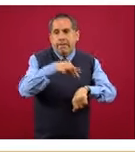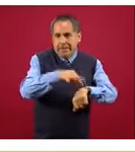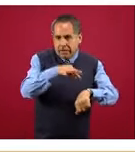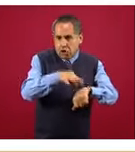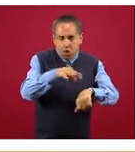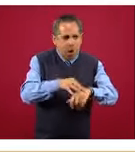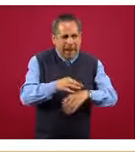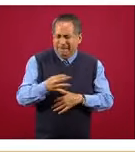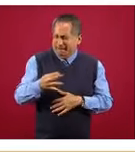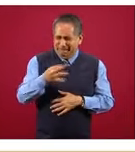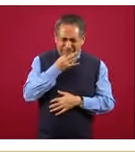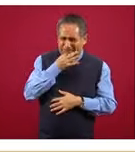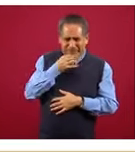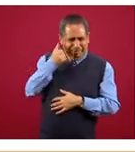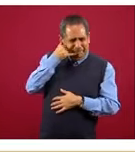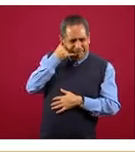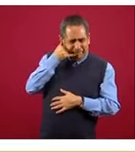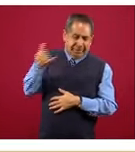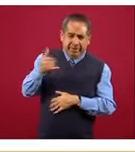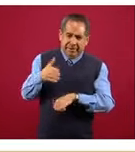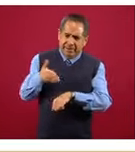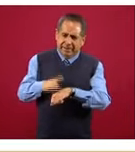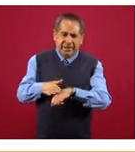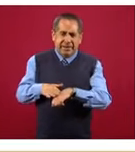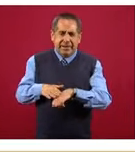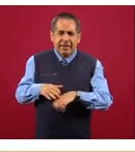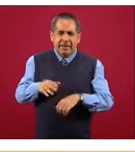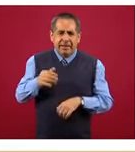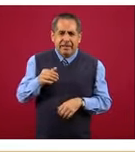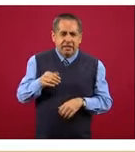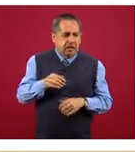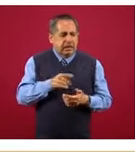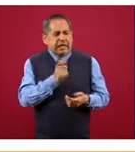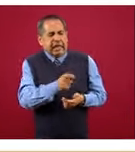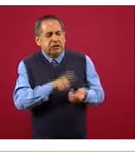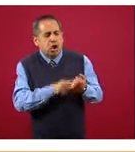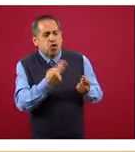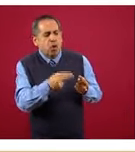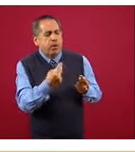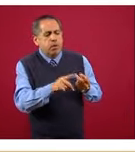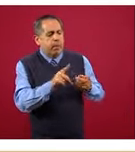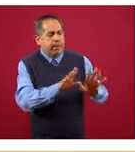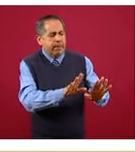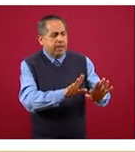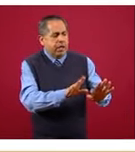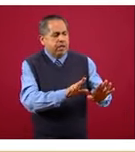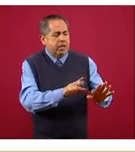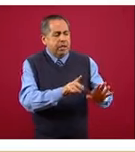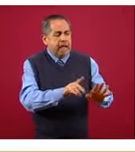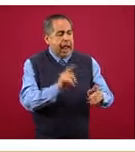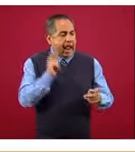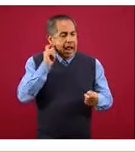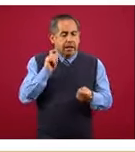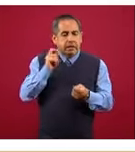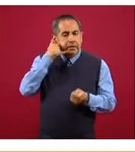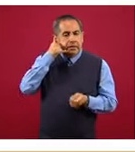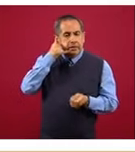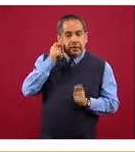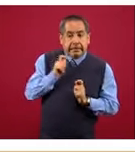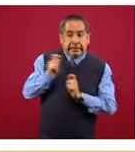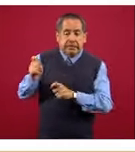en automático el despachador lo único que hace es tomar datos básicos y decir, permítame un segundo, lo transfiero al